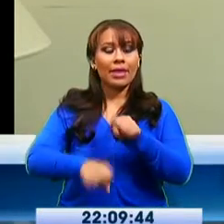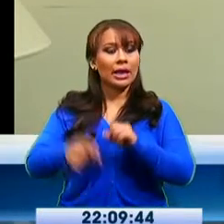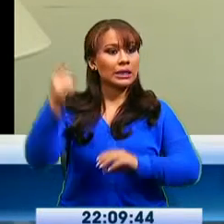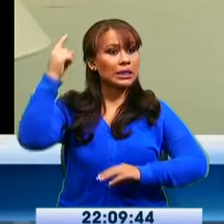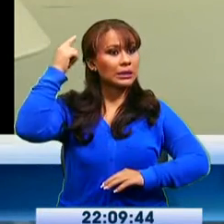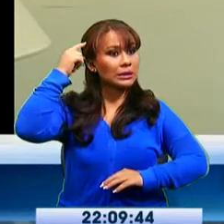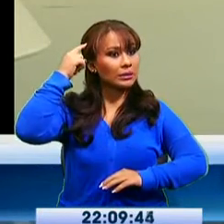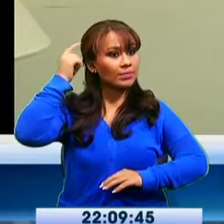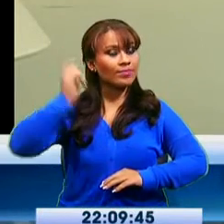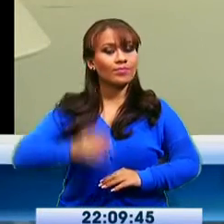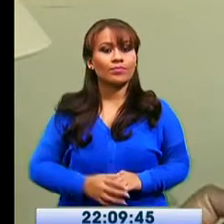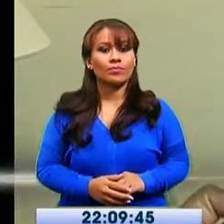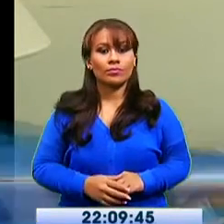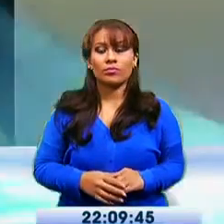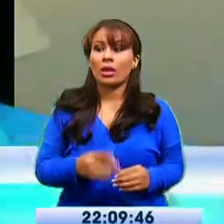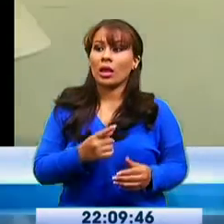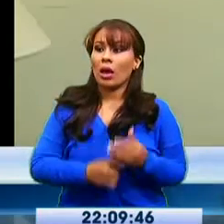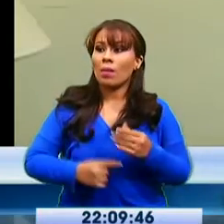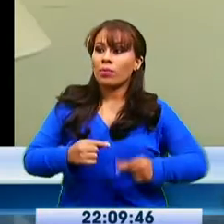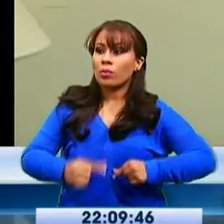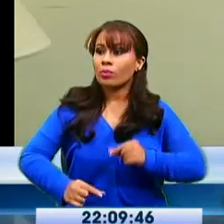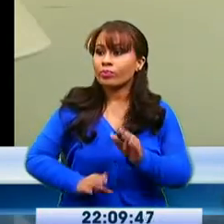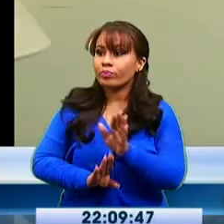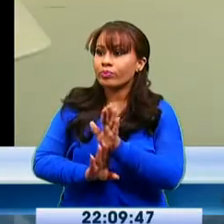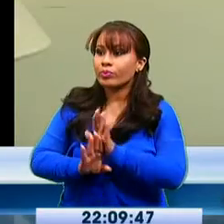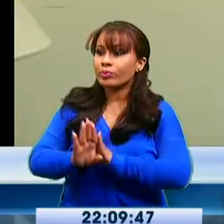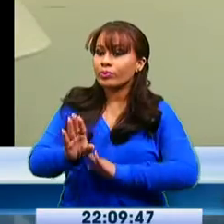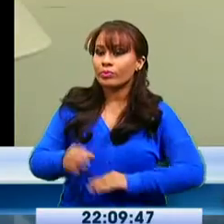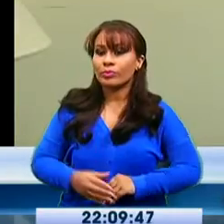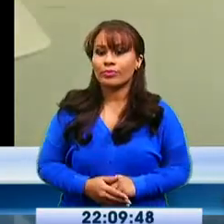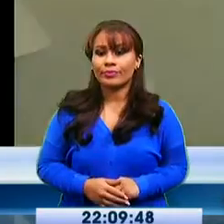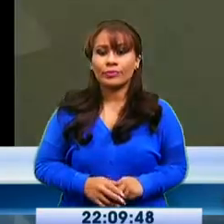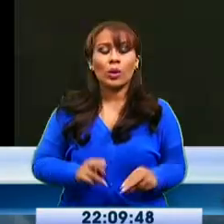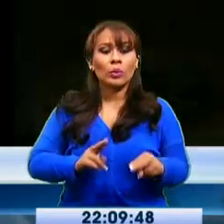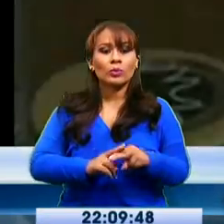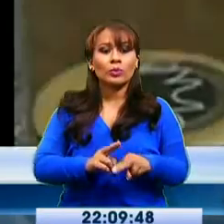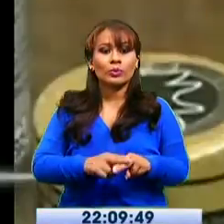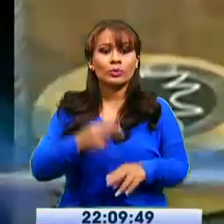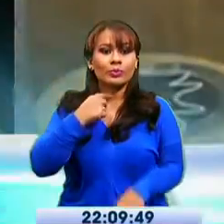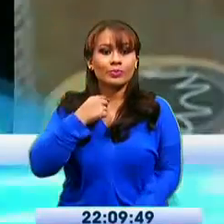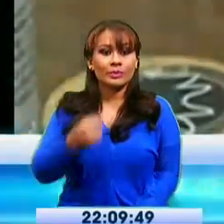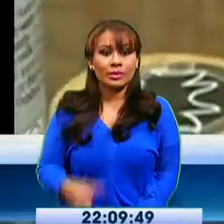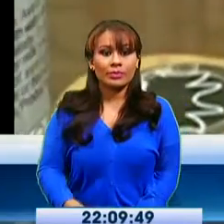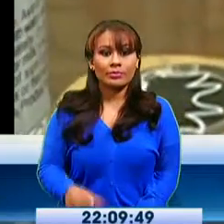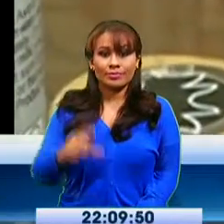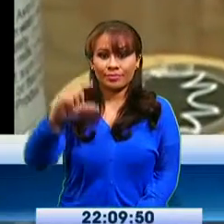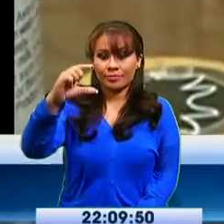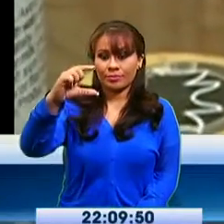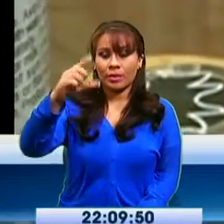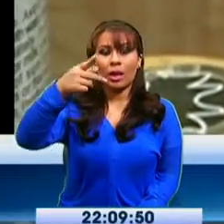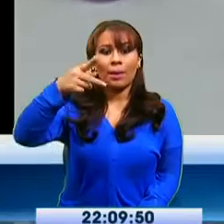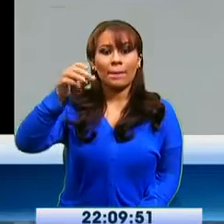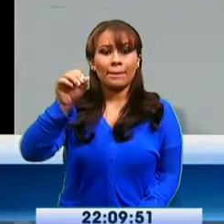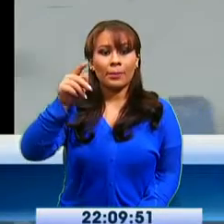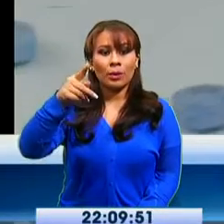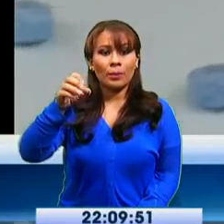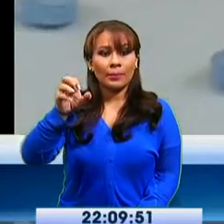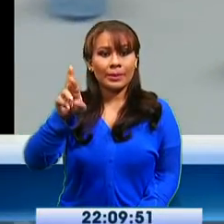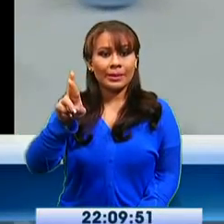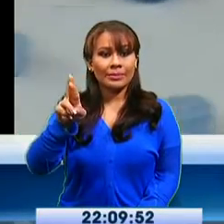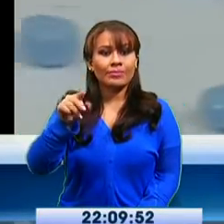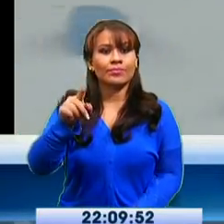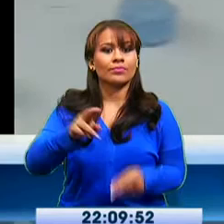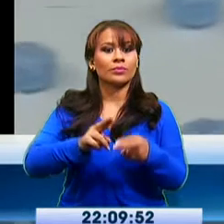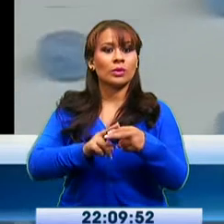neuronas que puede ser progresiva mediante el uso continuado. En el caso de la popper, contiene nitritos que pueden